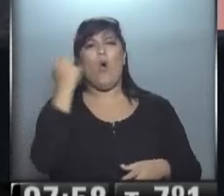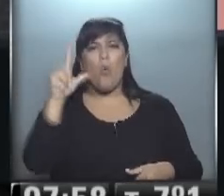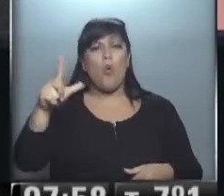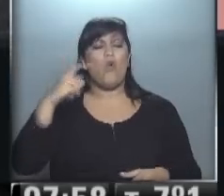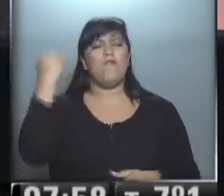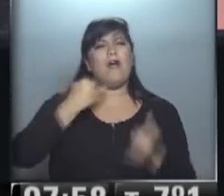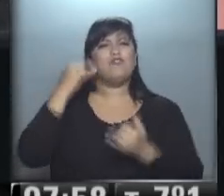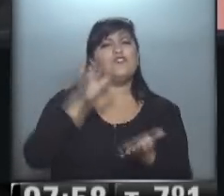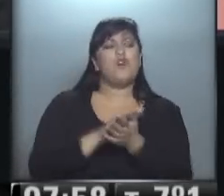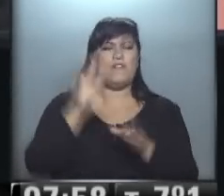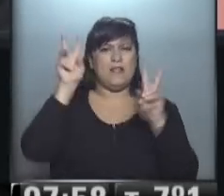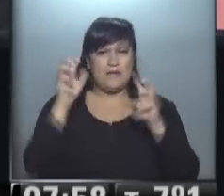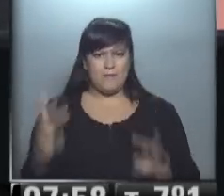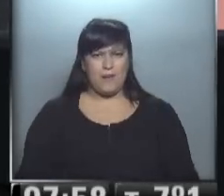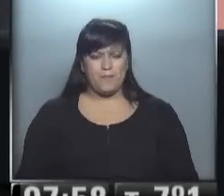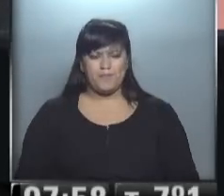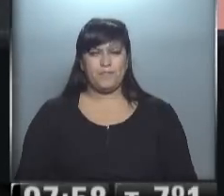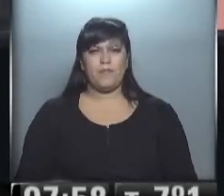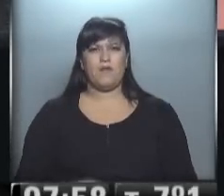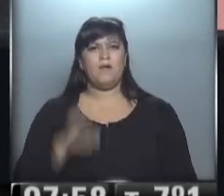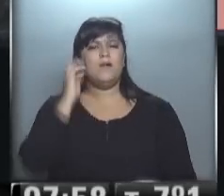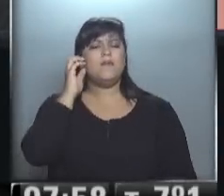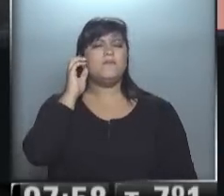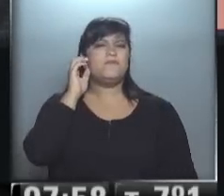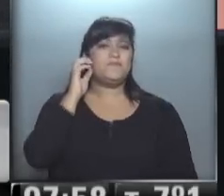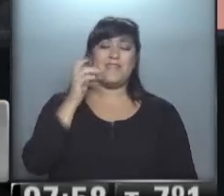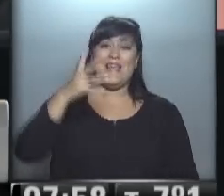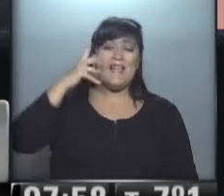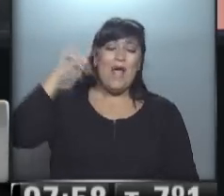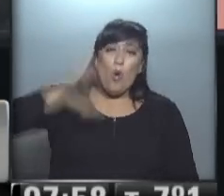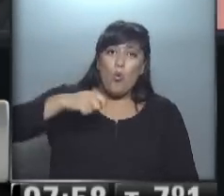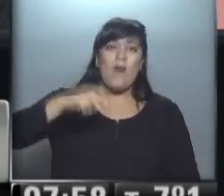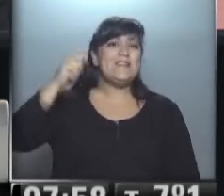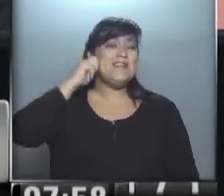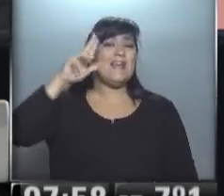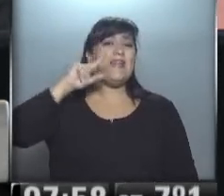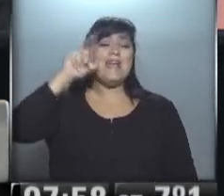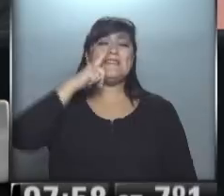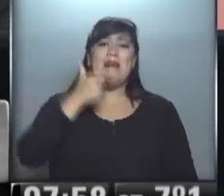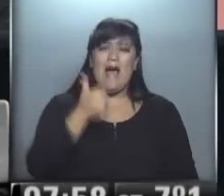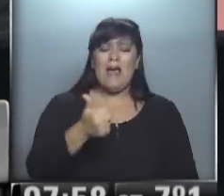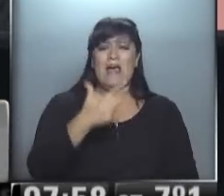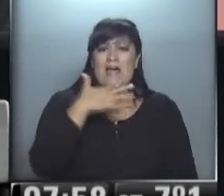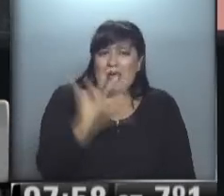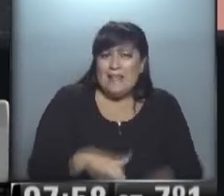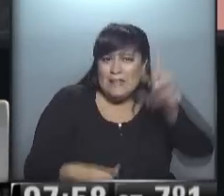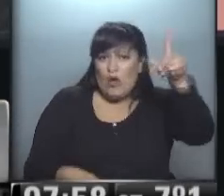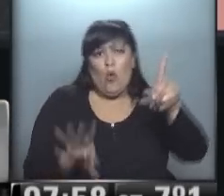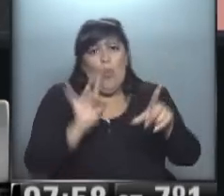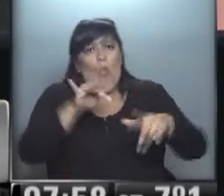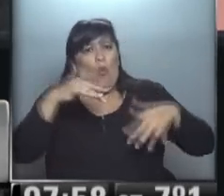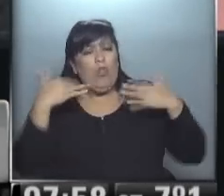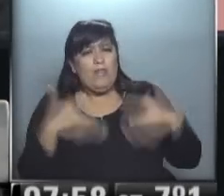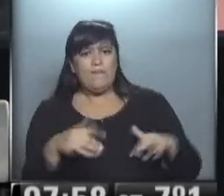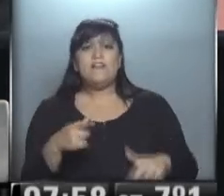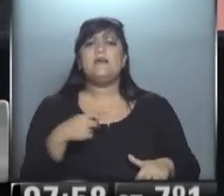Qué tal Buen día y la verdad que entender al juez griesa es también otro otro intríngulis complicado porque habló de